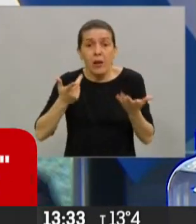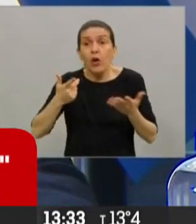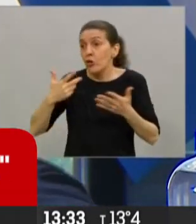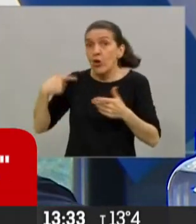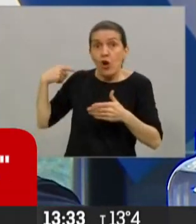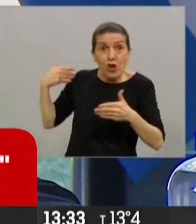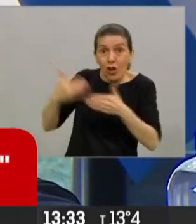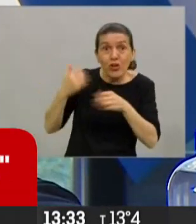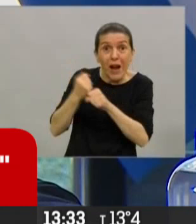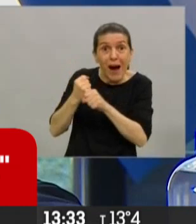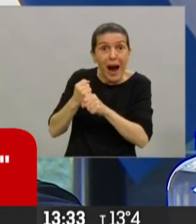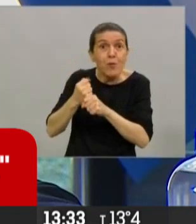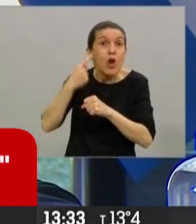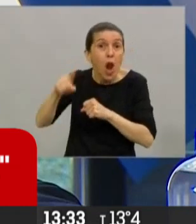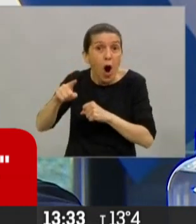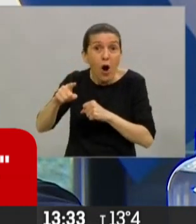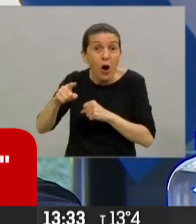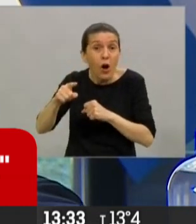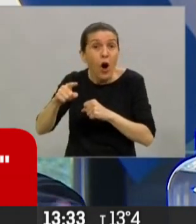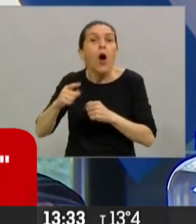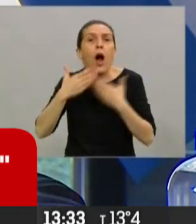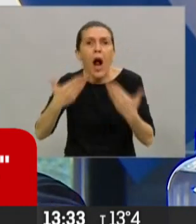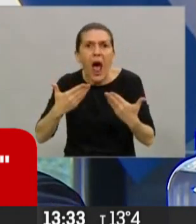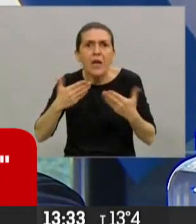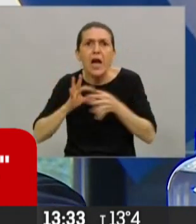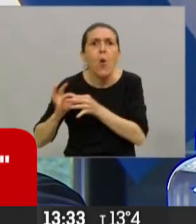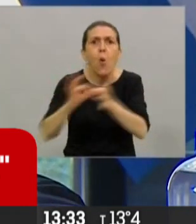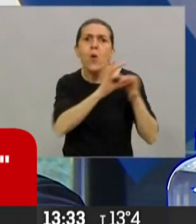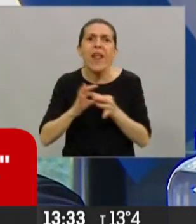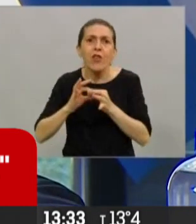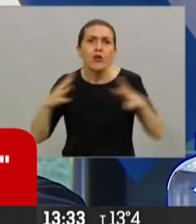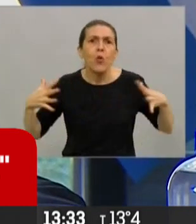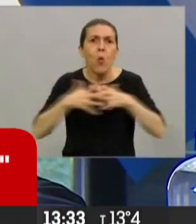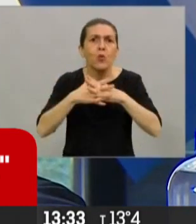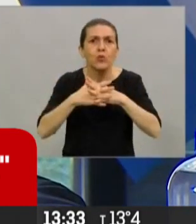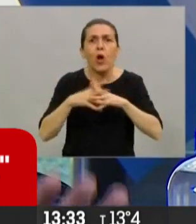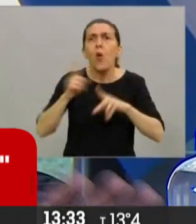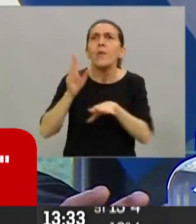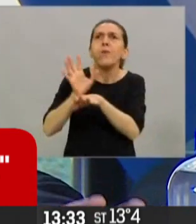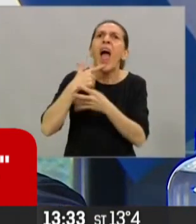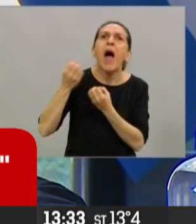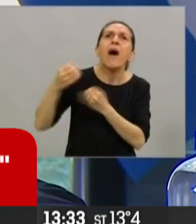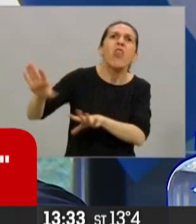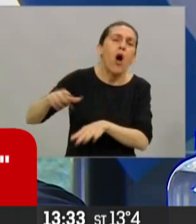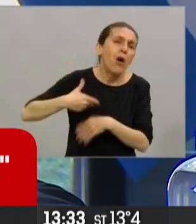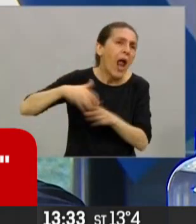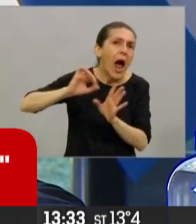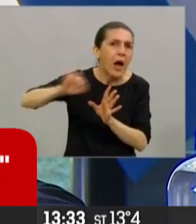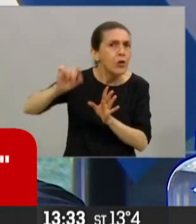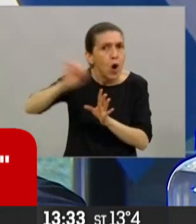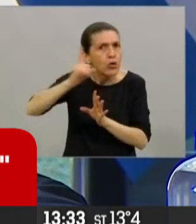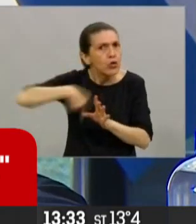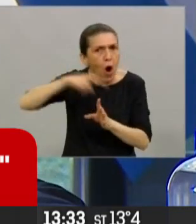exitoso por la unidad que tuvimos y porque nadie dejó desamparado al de al lado. Todos fuimos en su